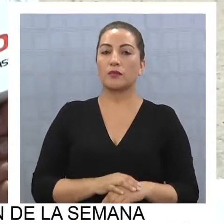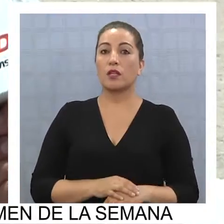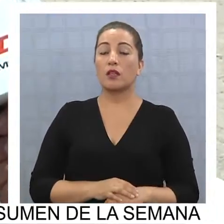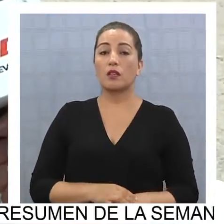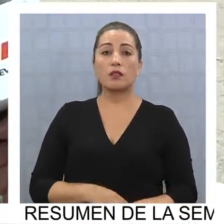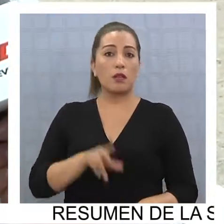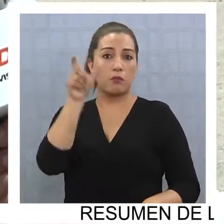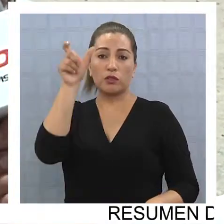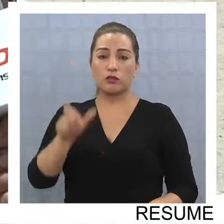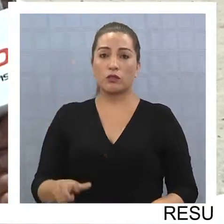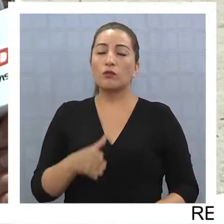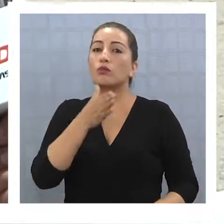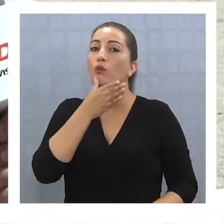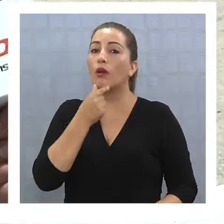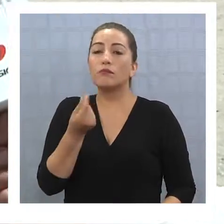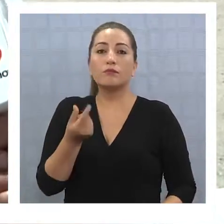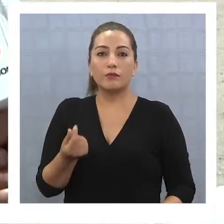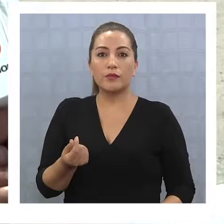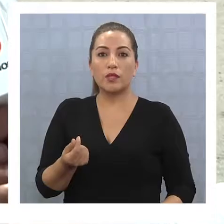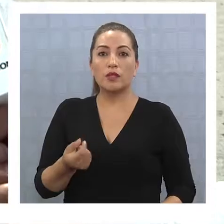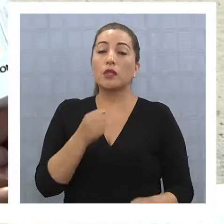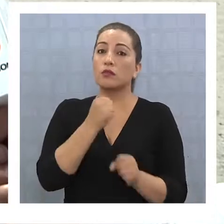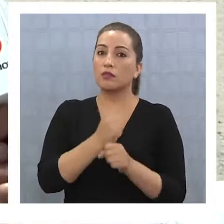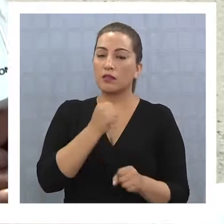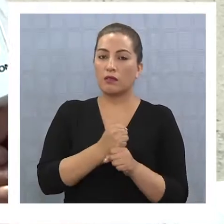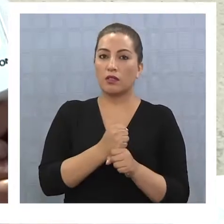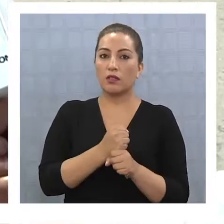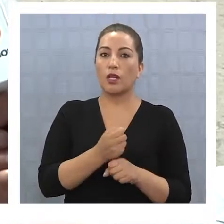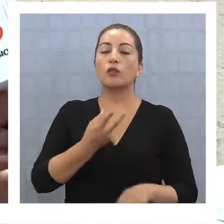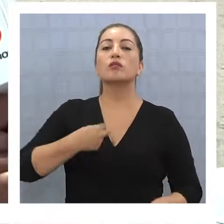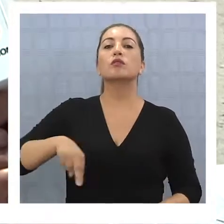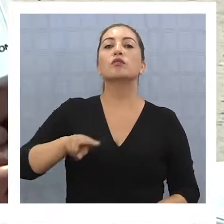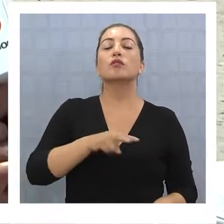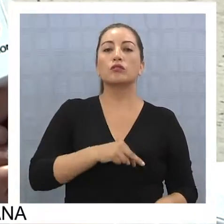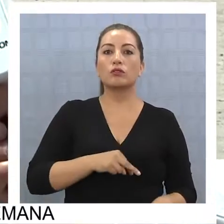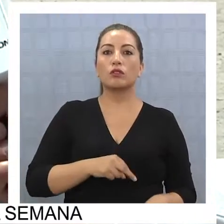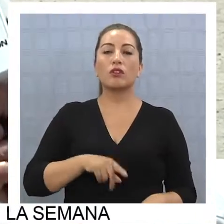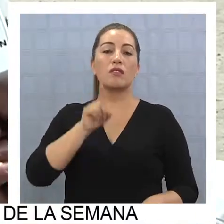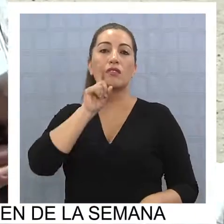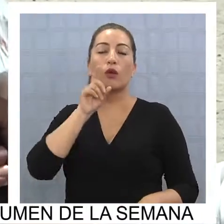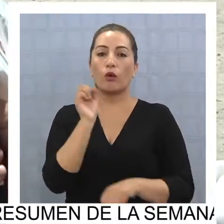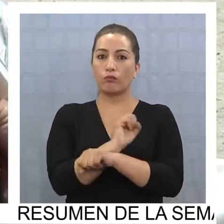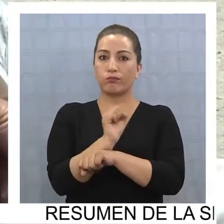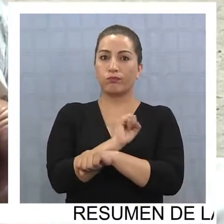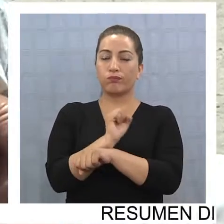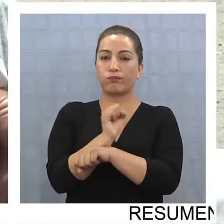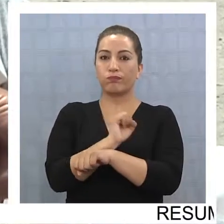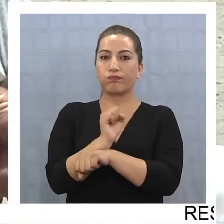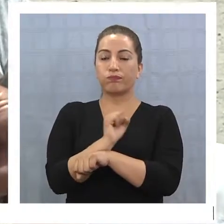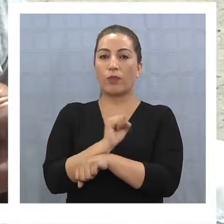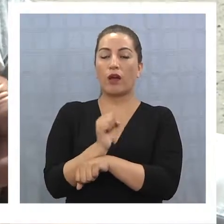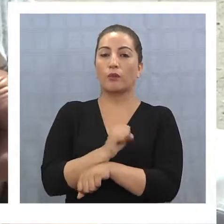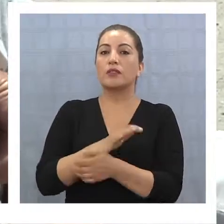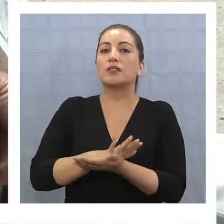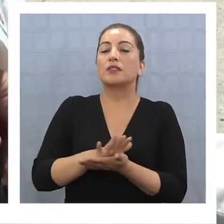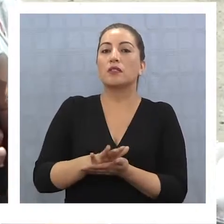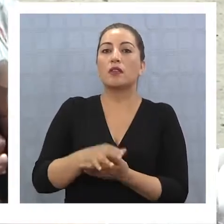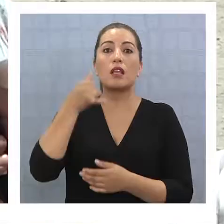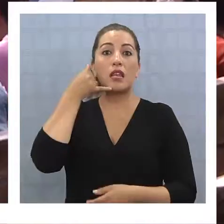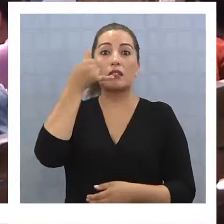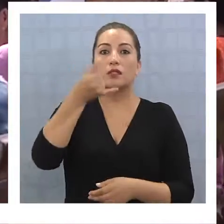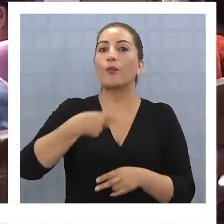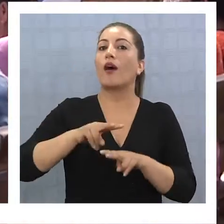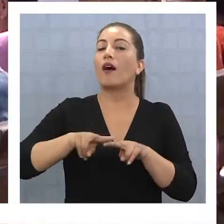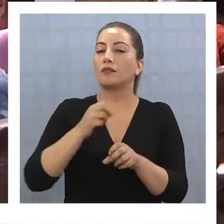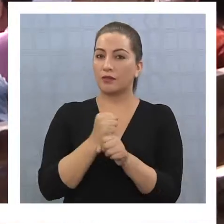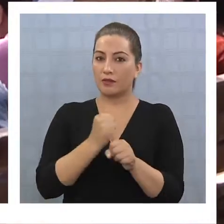tiene como llevar animalitos o porque trabaja pues, contamos con perro móvil, muchas de las agrupaciones tienen su perro móvil que pueden llamar a cualquier persona y le hace el